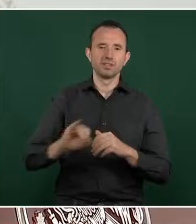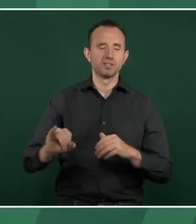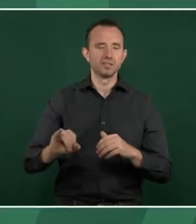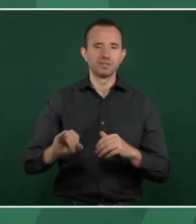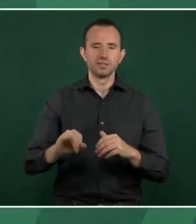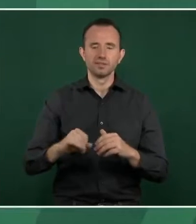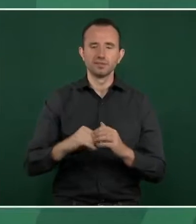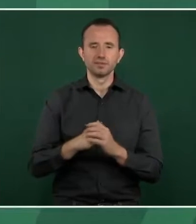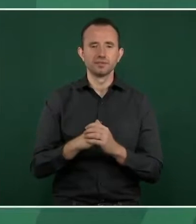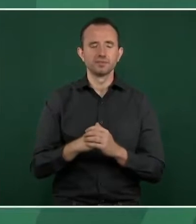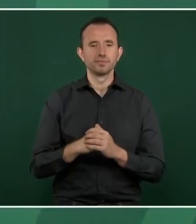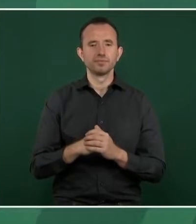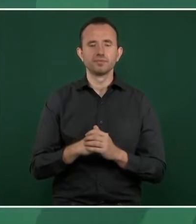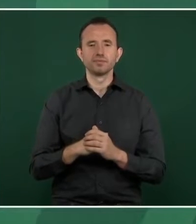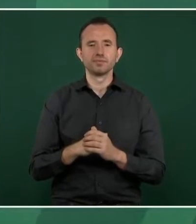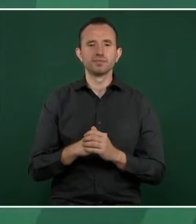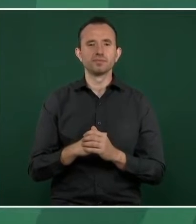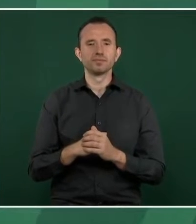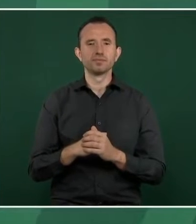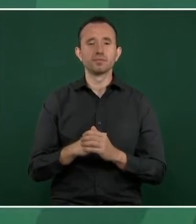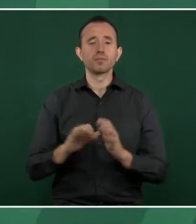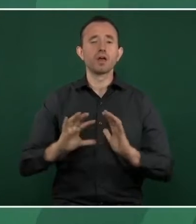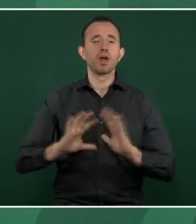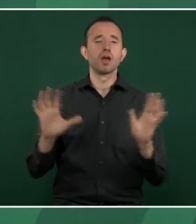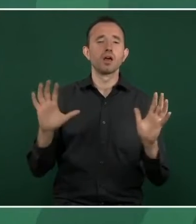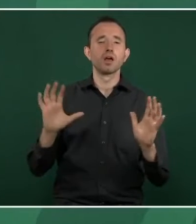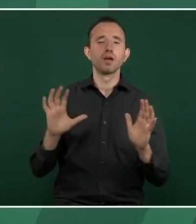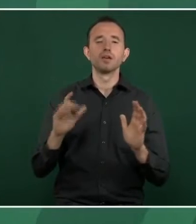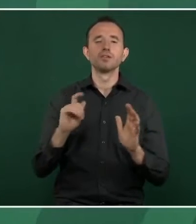desde luego el caso no está cerrado.